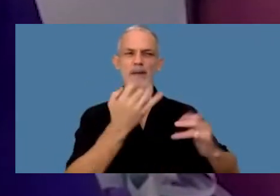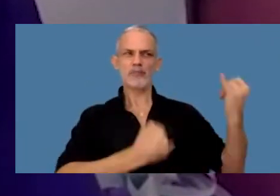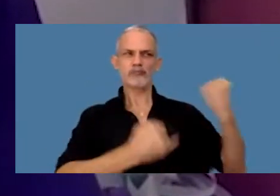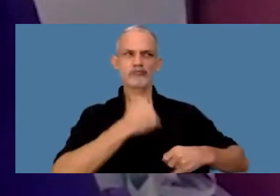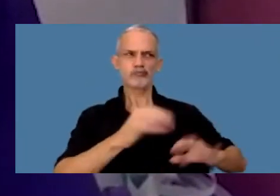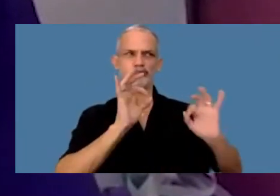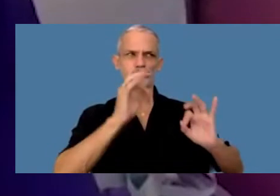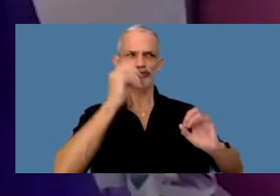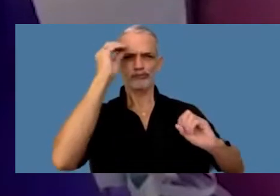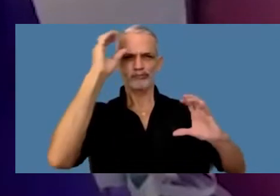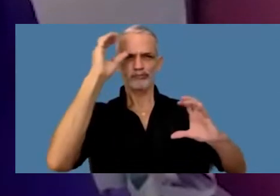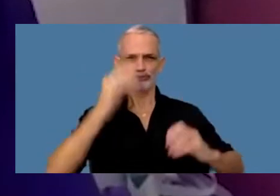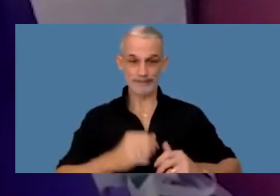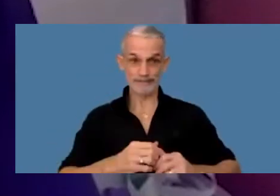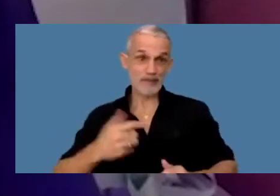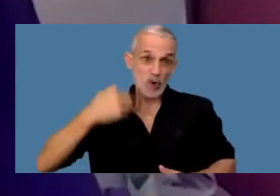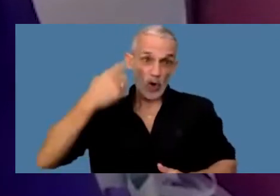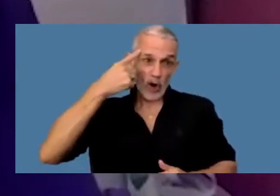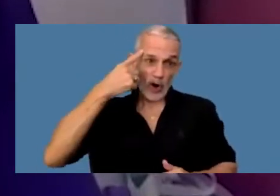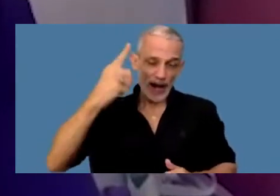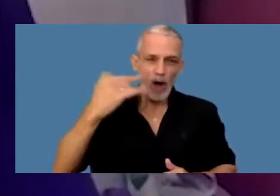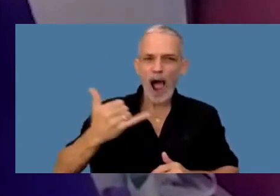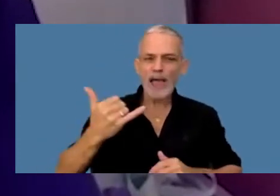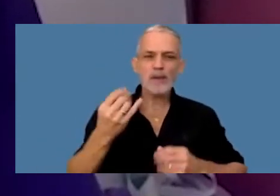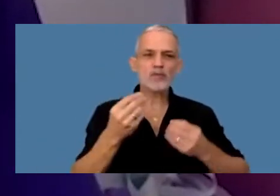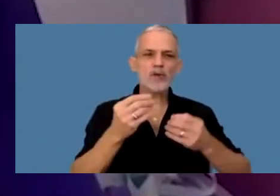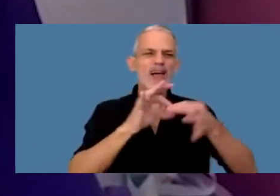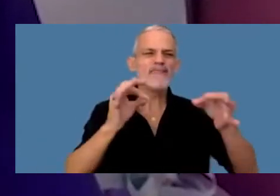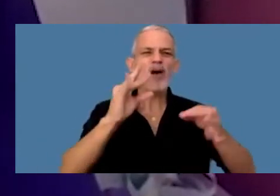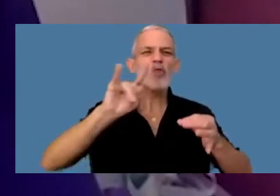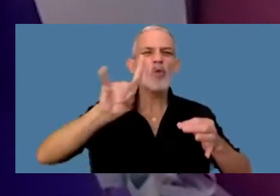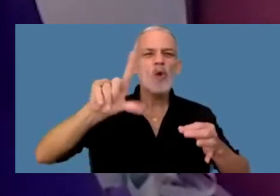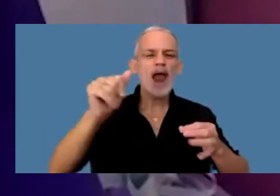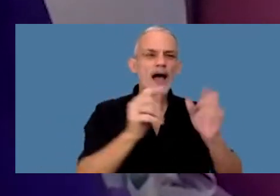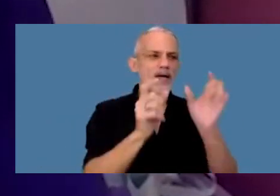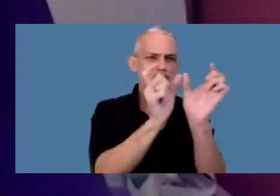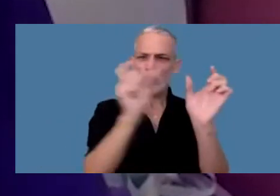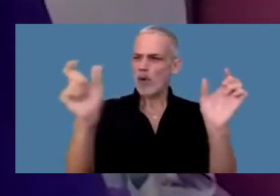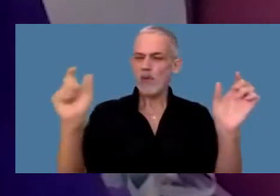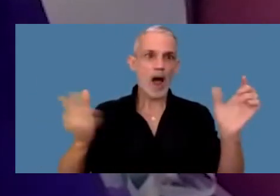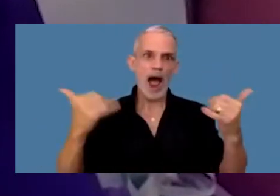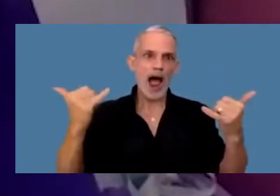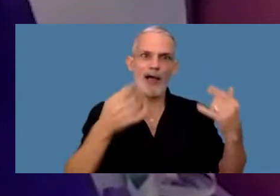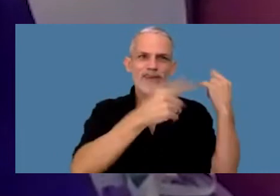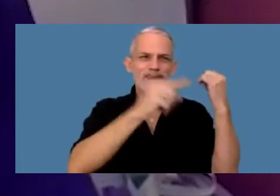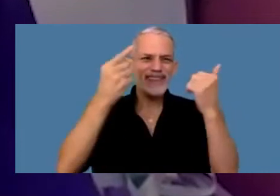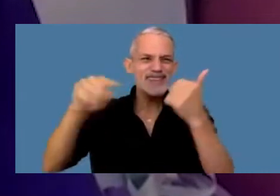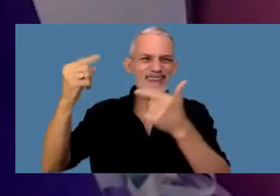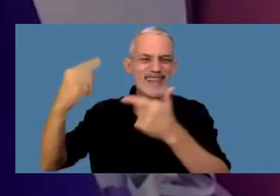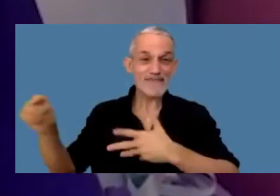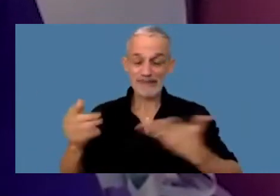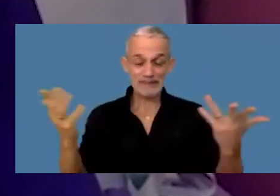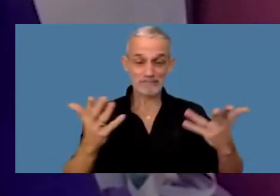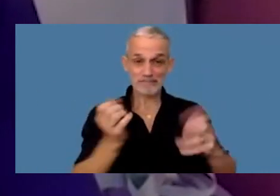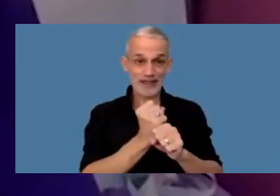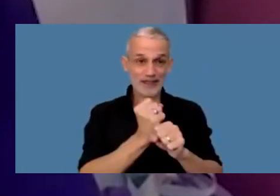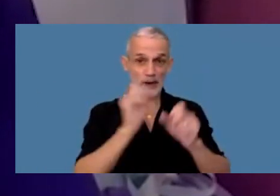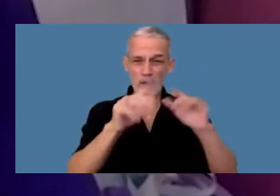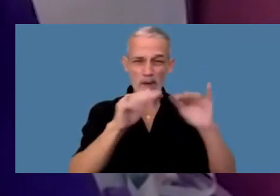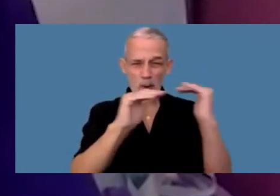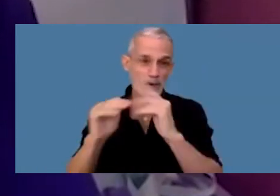¿Por qué? Porque creemos, o por lo menos yo creo firmemente, en que cuanto mayor información tenga,